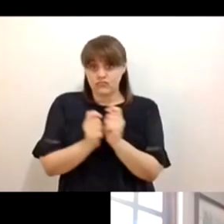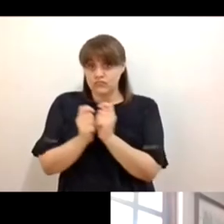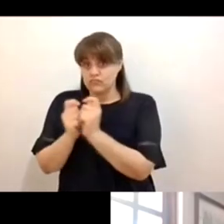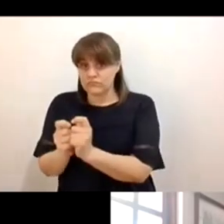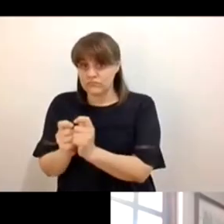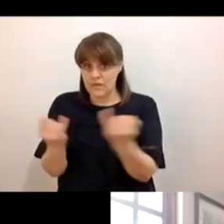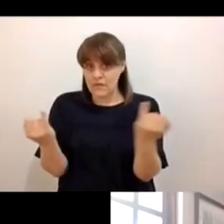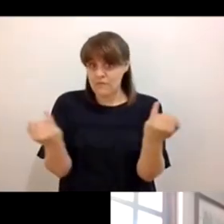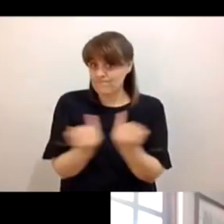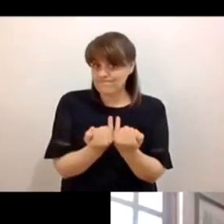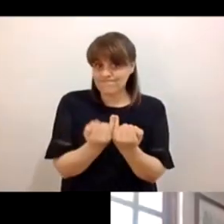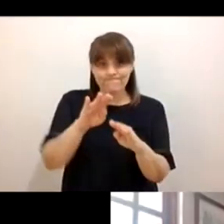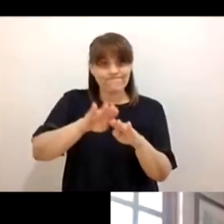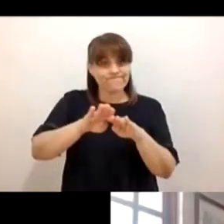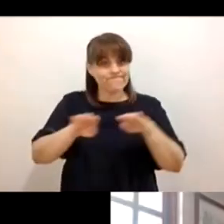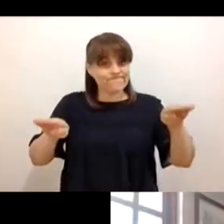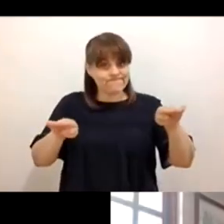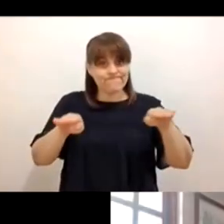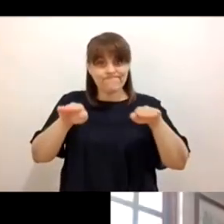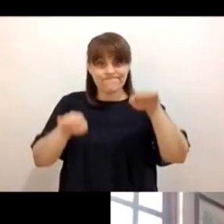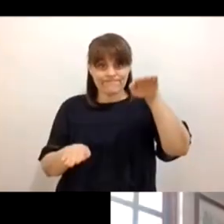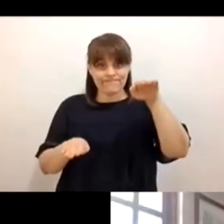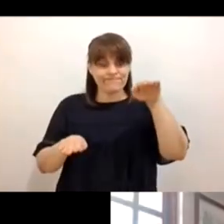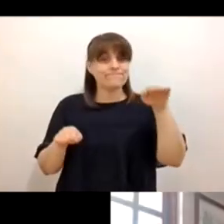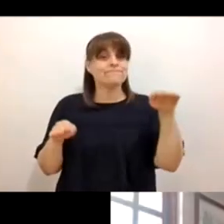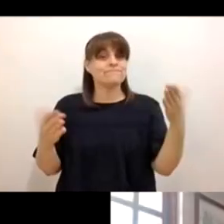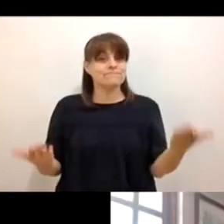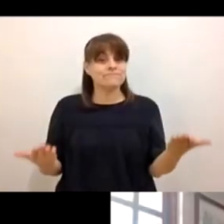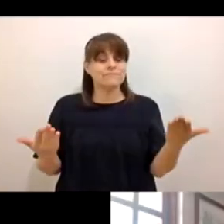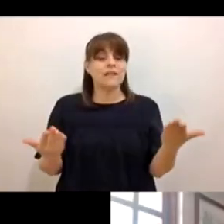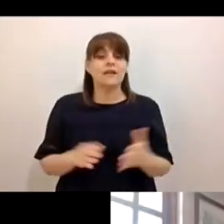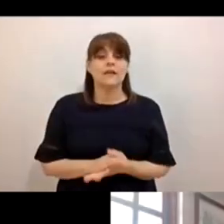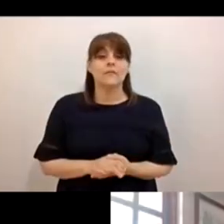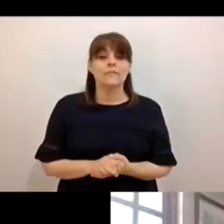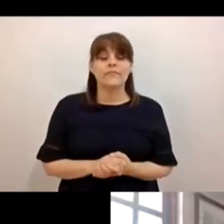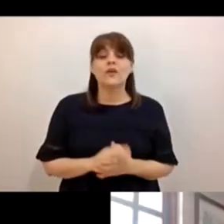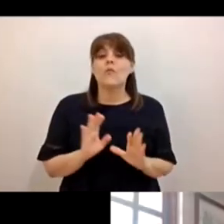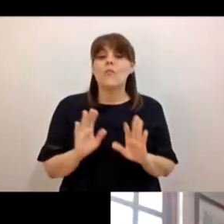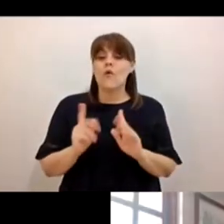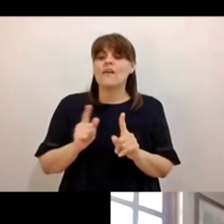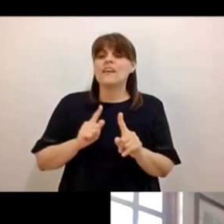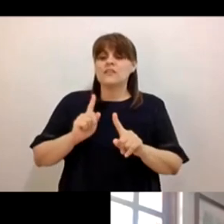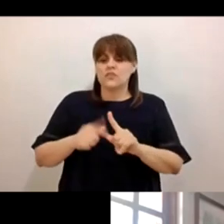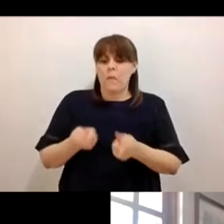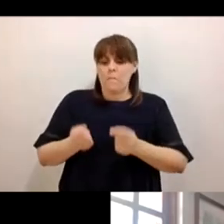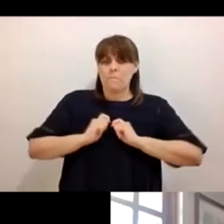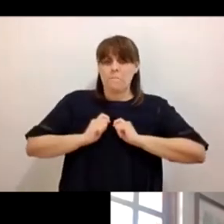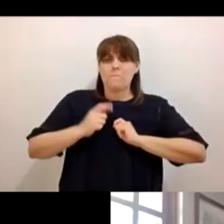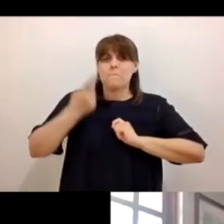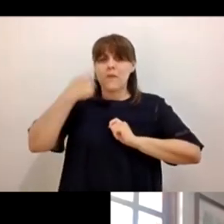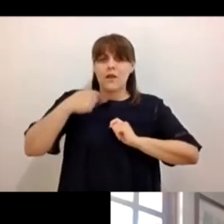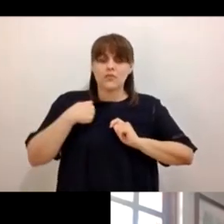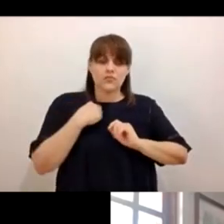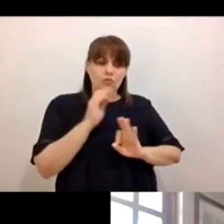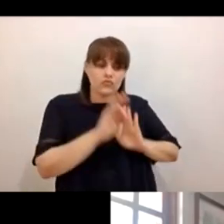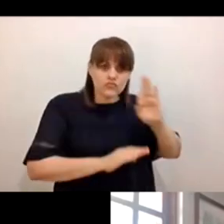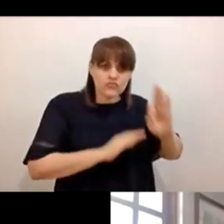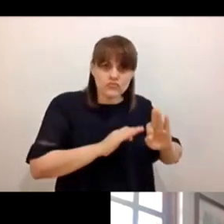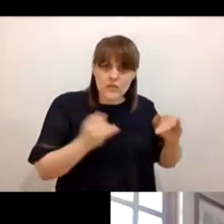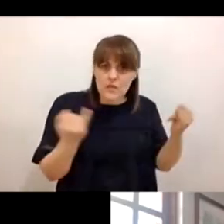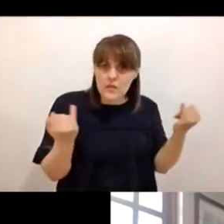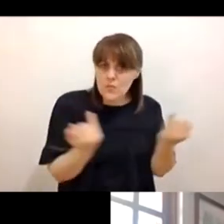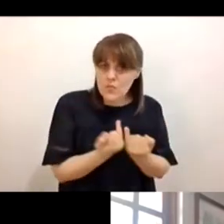es decir ya la manera de asumir el cuidado de la crianza ya también está asumida de manera desigual y esto nos va